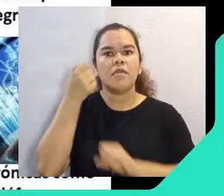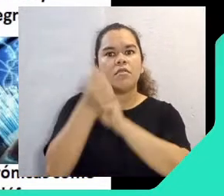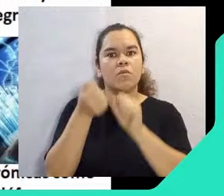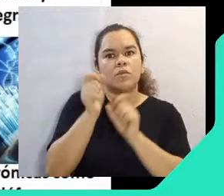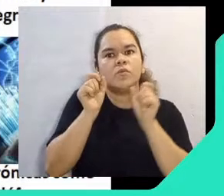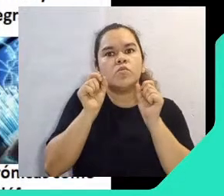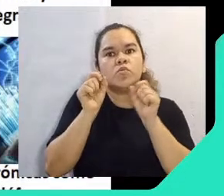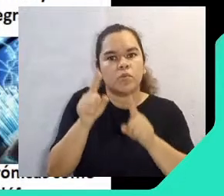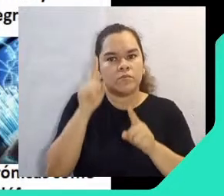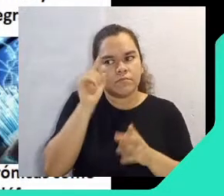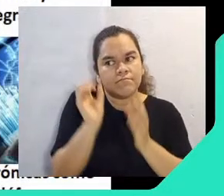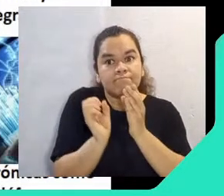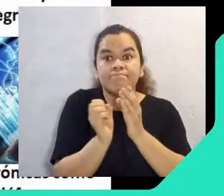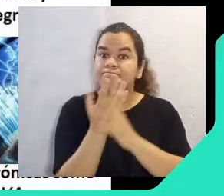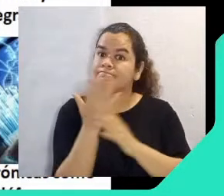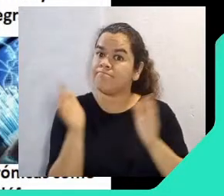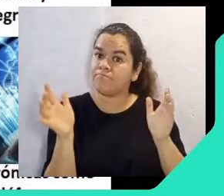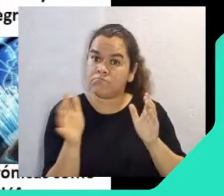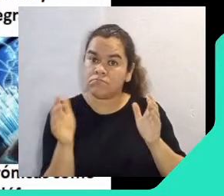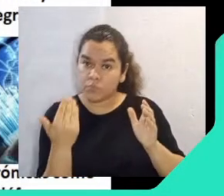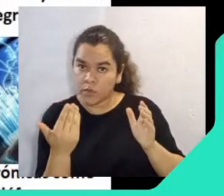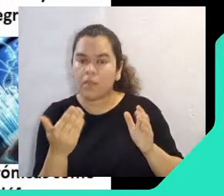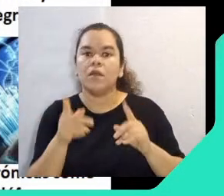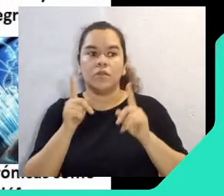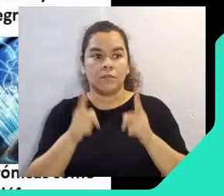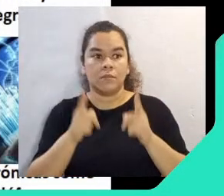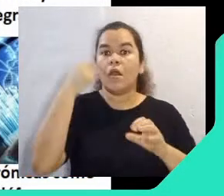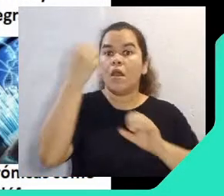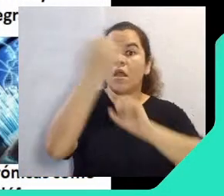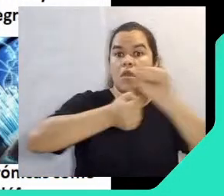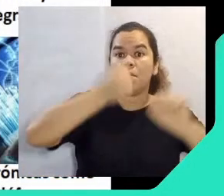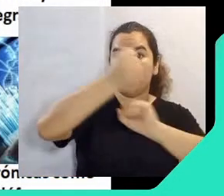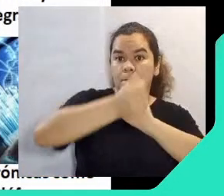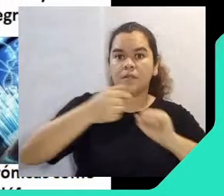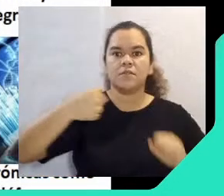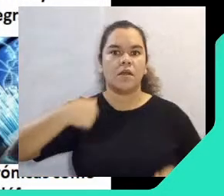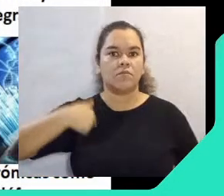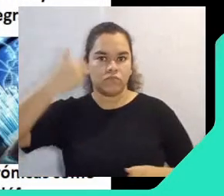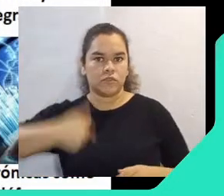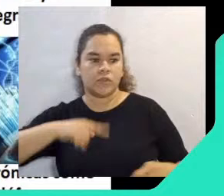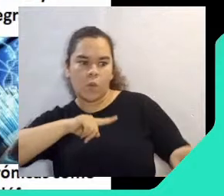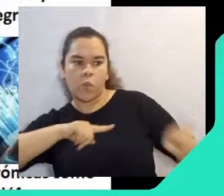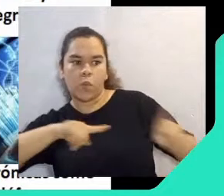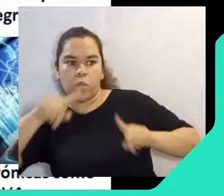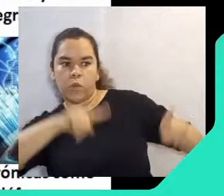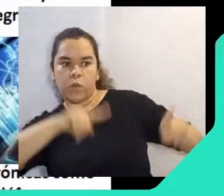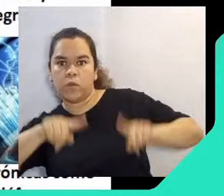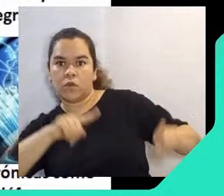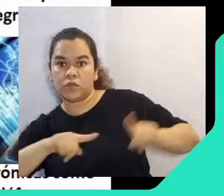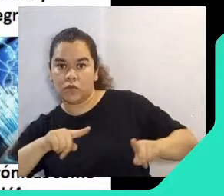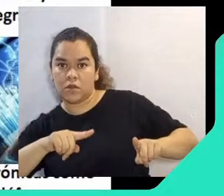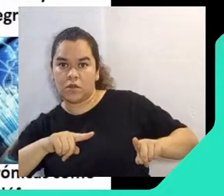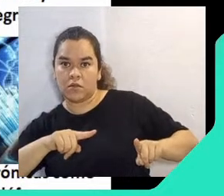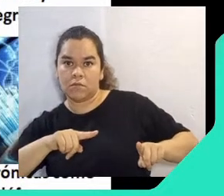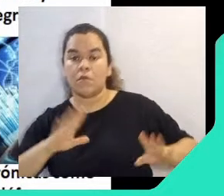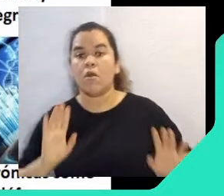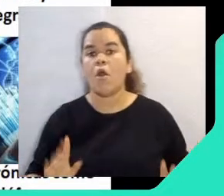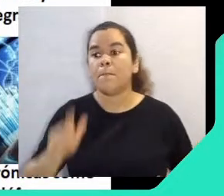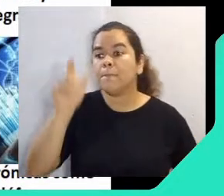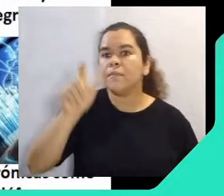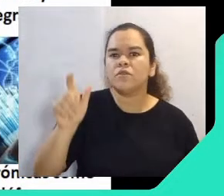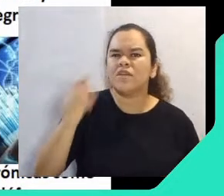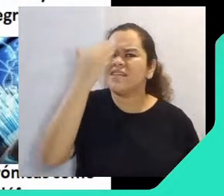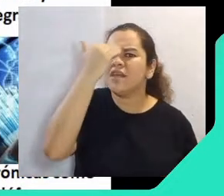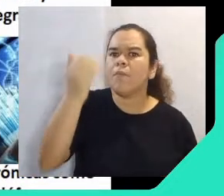empresas, pueden ser autogestores, digamos, de su trabajo, pueden trabajar como consultores en el